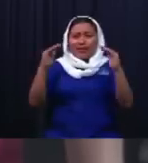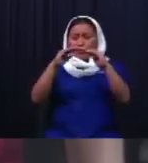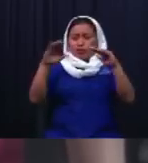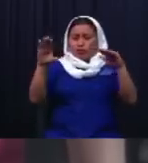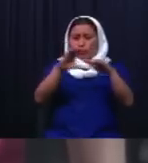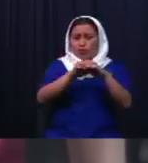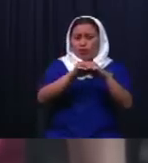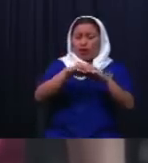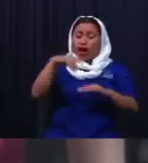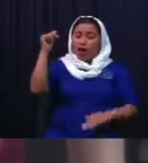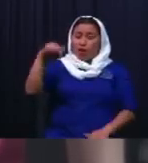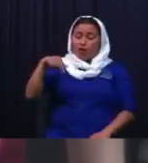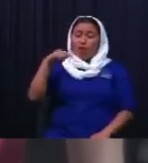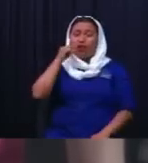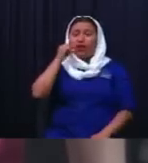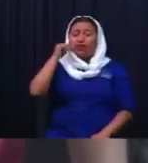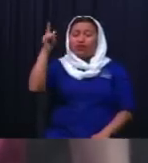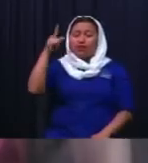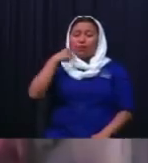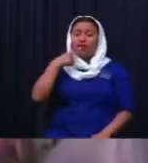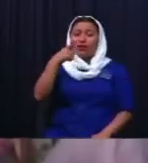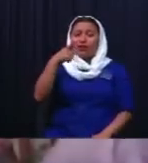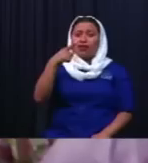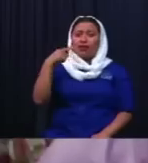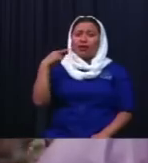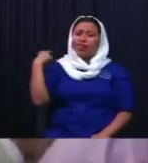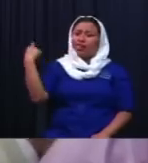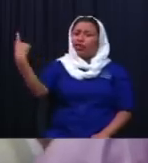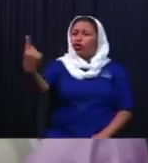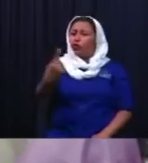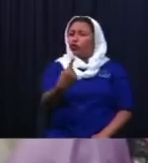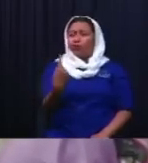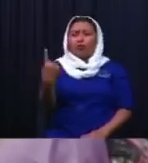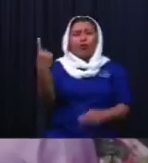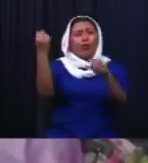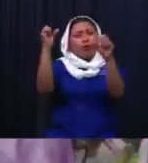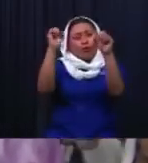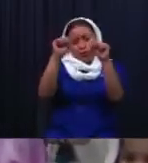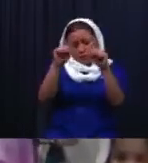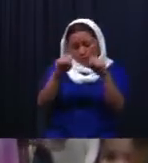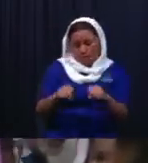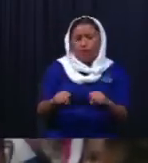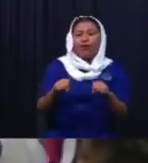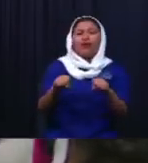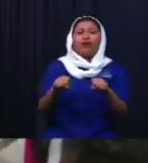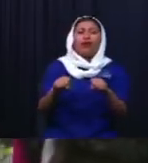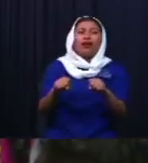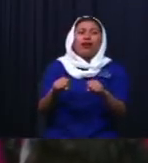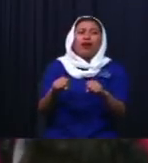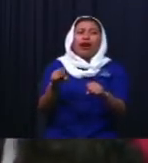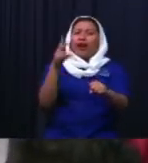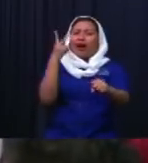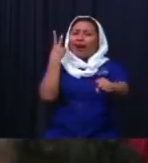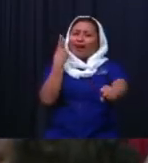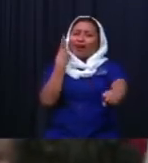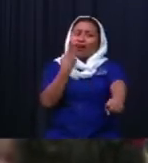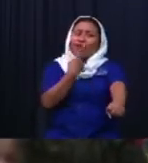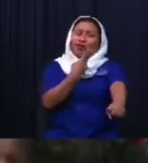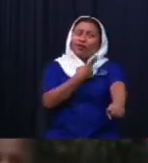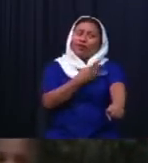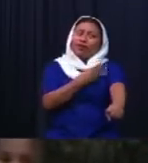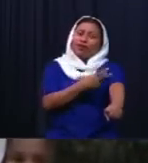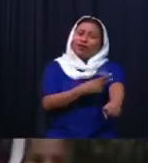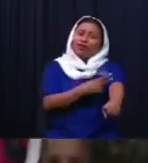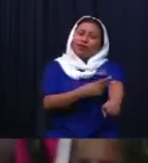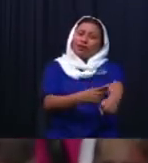yo soy experto en lo imposible. Hay una historia. Hay una historia sobre tu